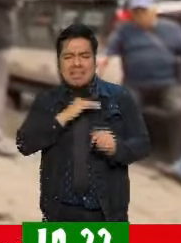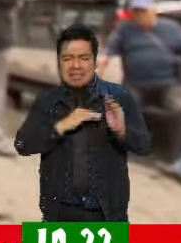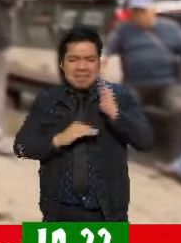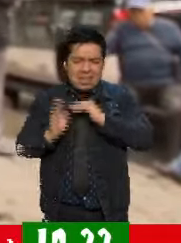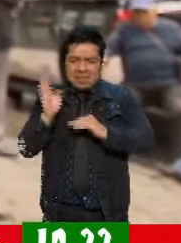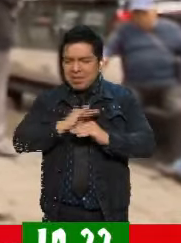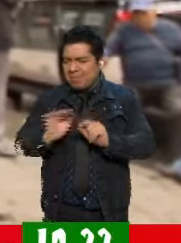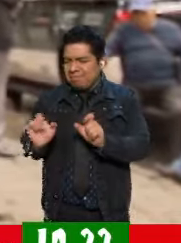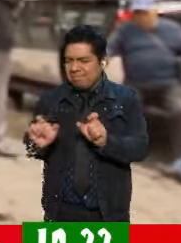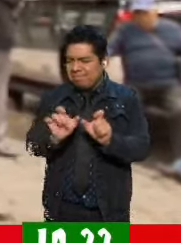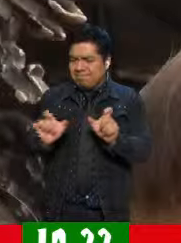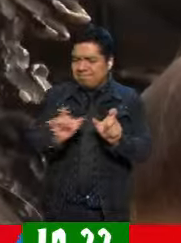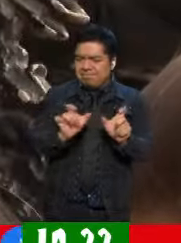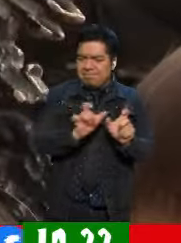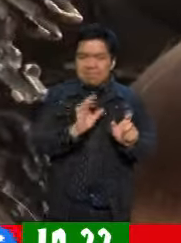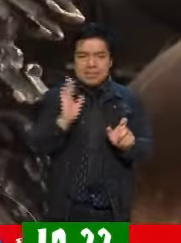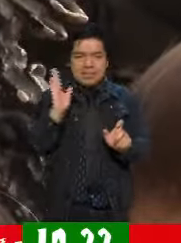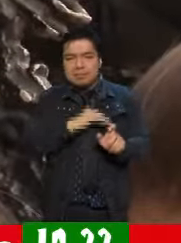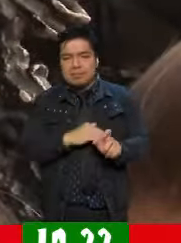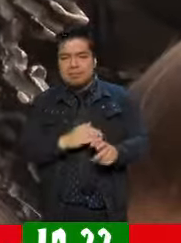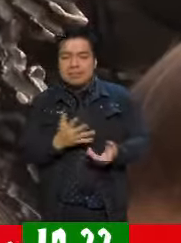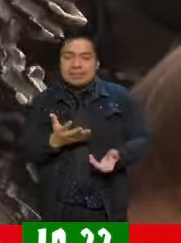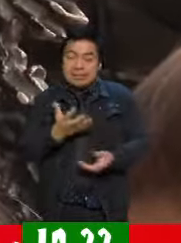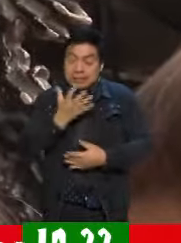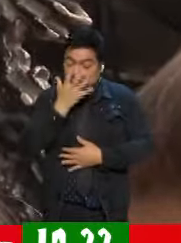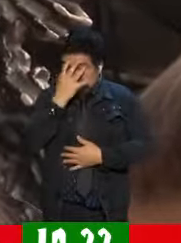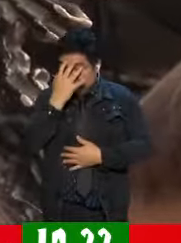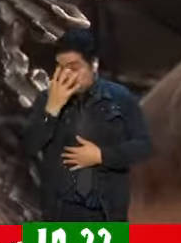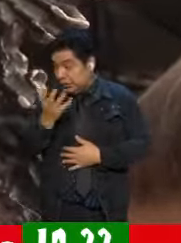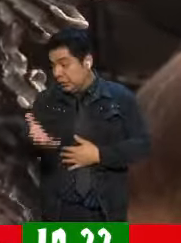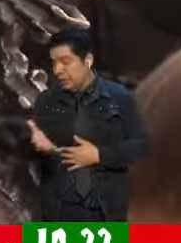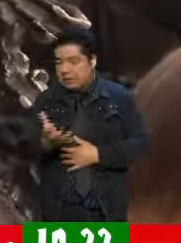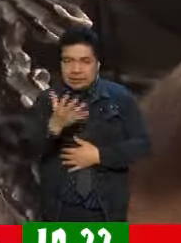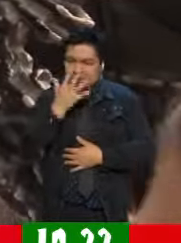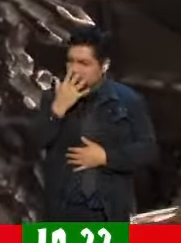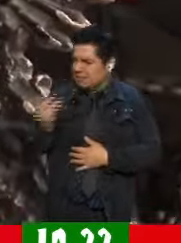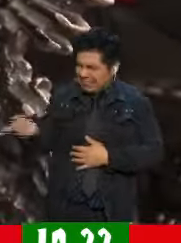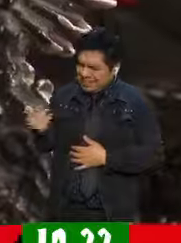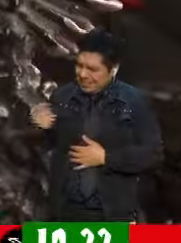pega la gana. Me da pena decirla, no, no,